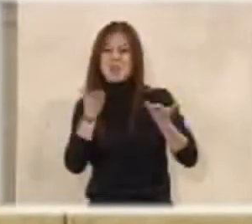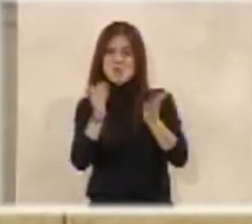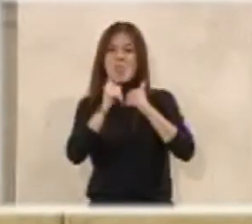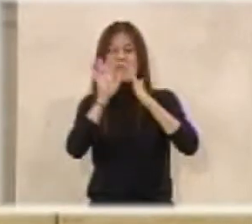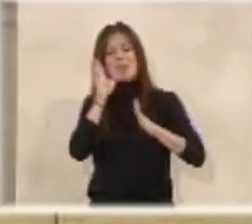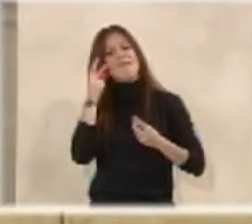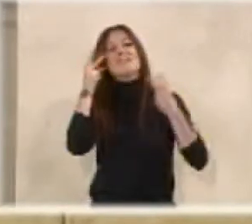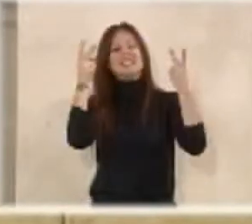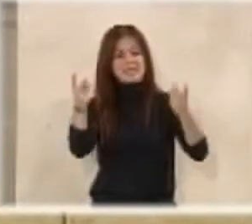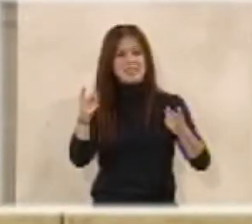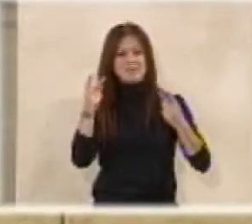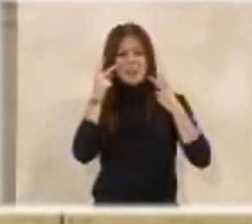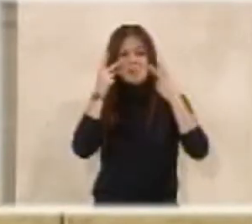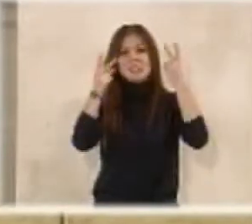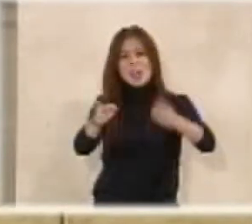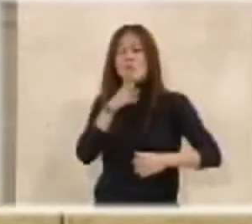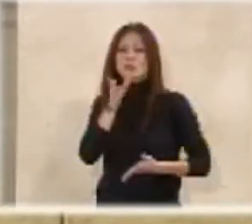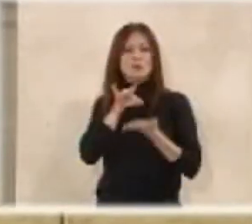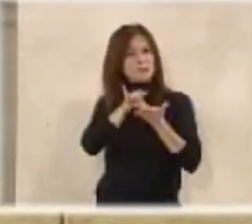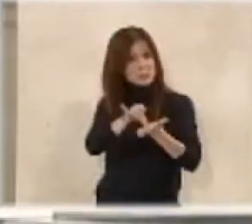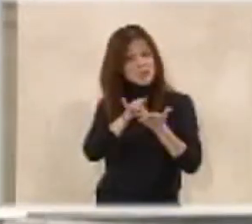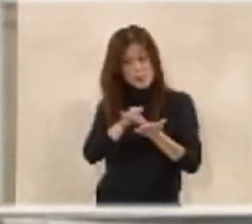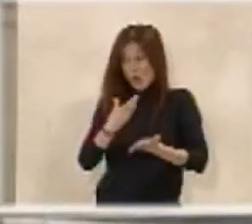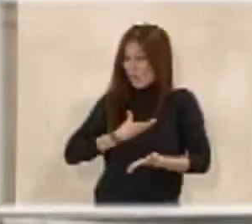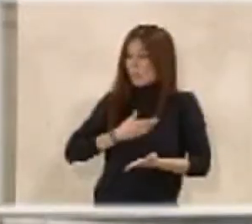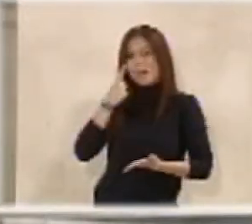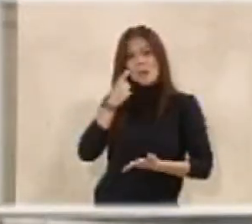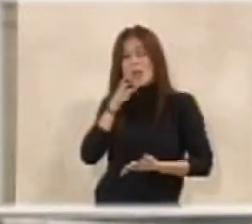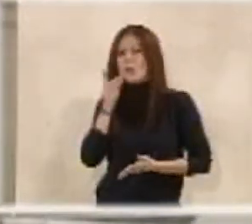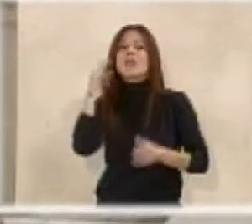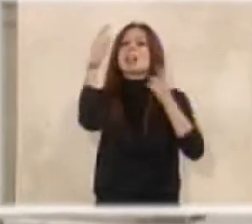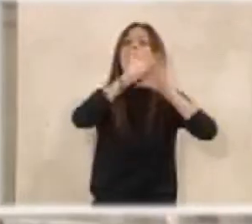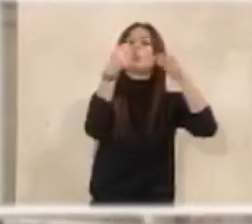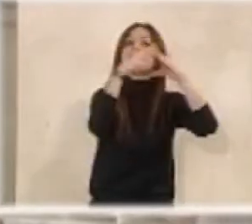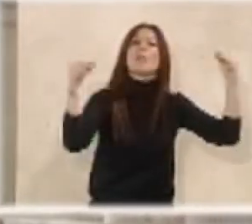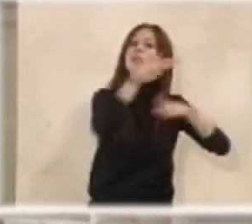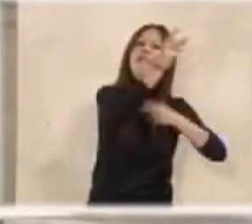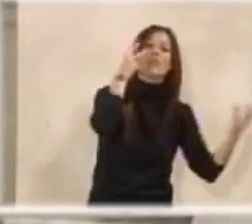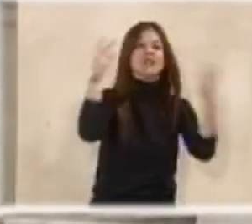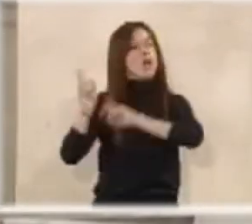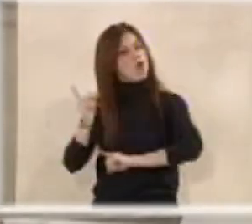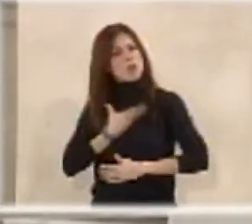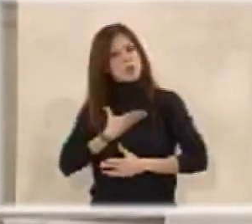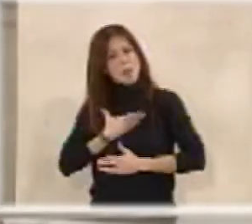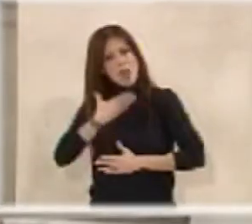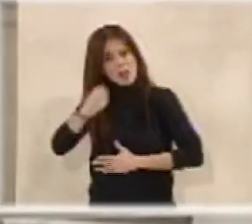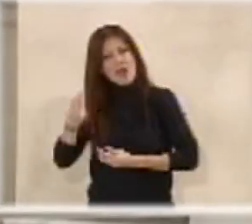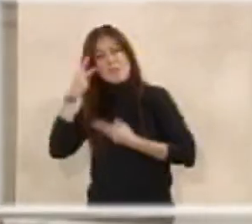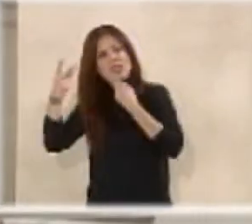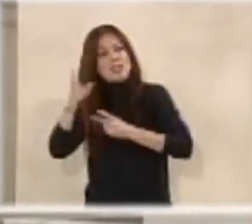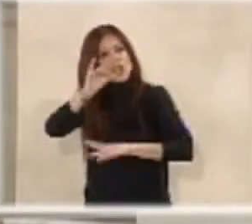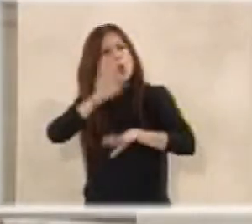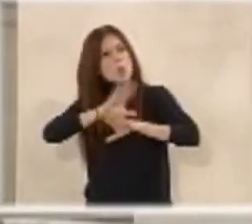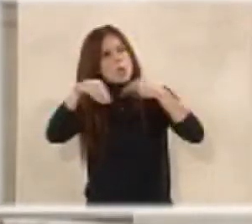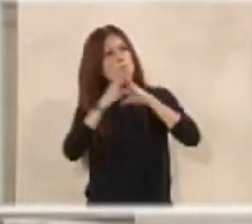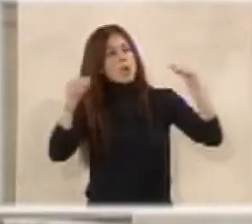fue a visitarla. ¿Por qué fue a visitarla? Porque es un servicio que presta el Ayuntamiento de Almería. ¿Por qué no llamó usted a la Junta de Andalucía que fuera a visitarla? Si es la Junta de Andalucía la culpable de todo